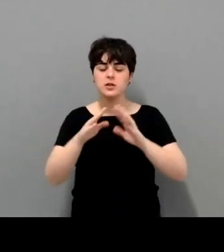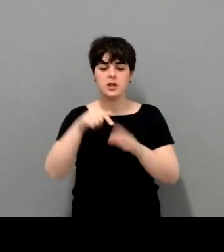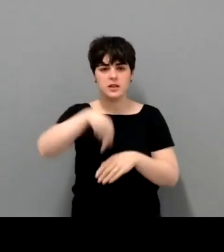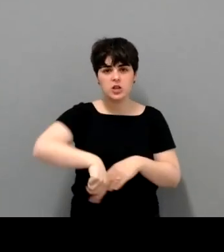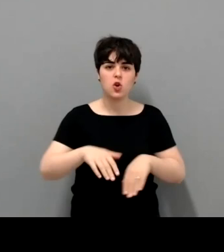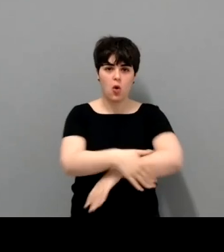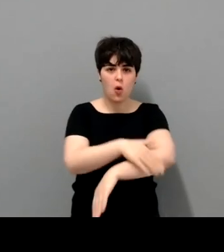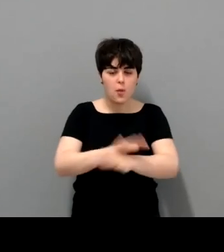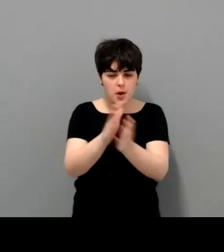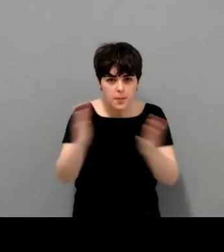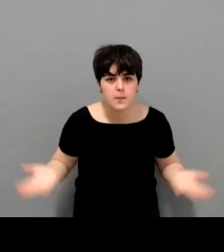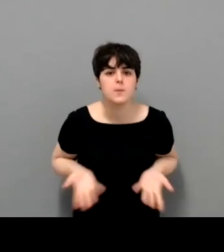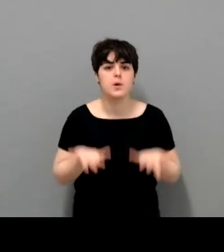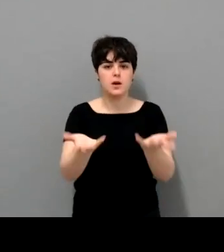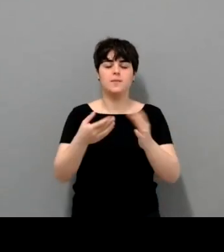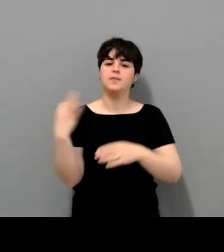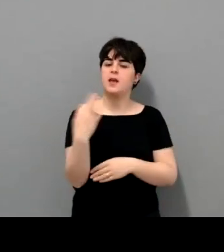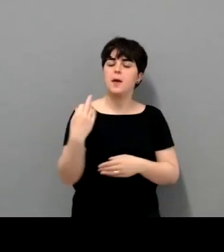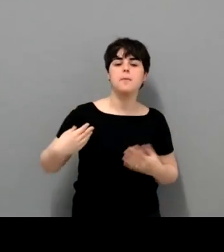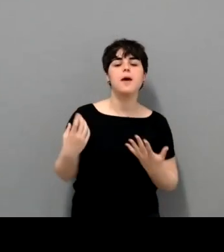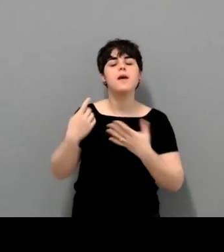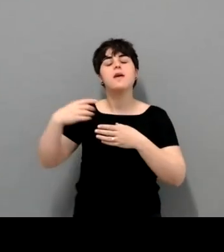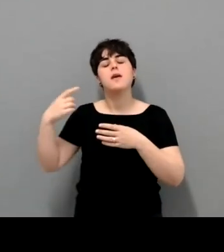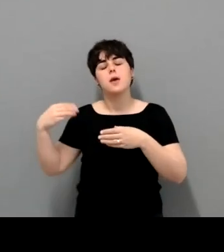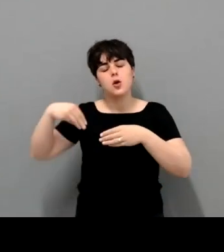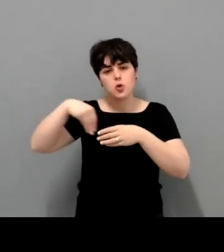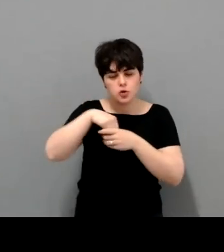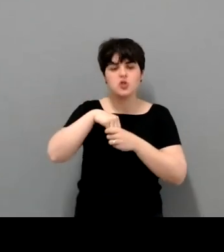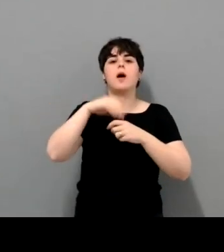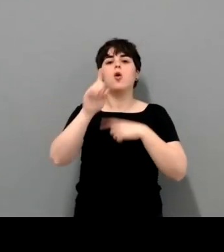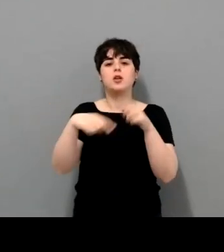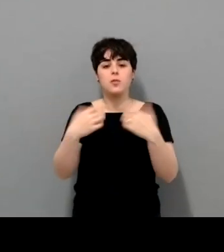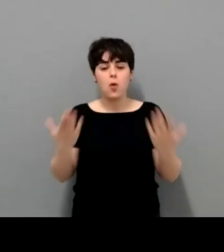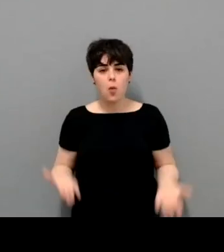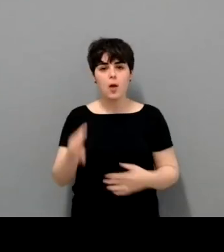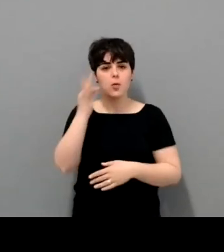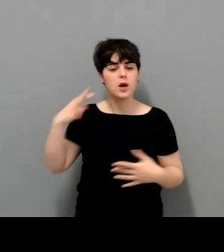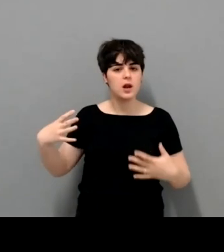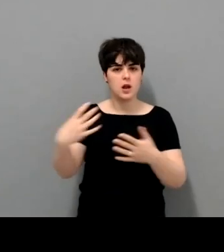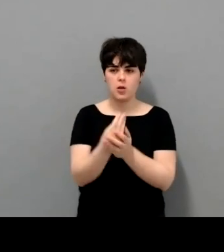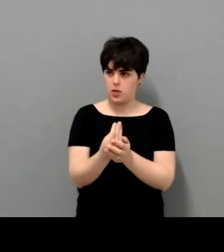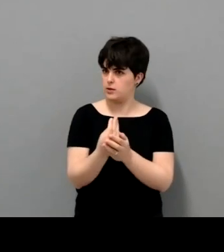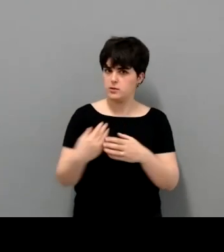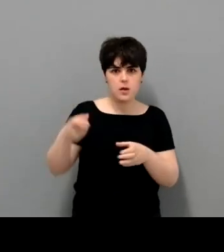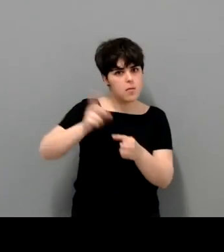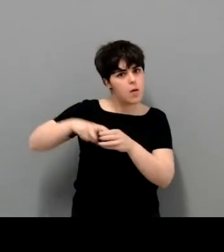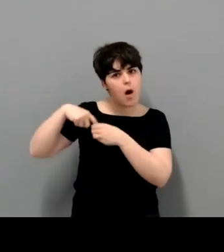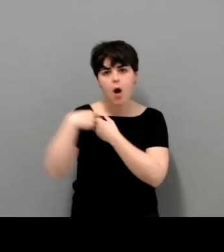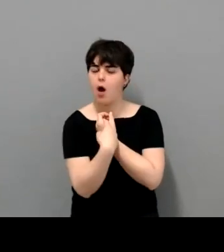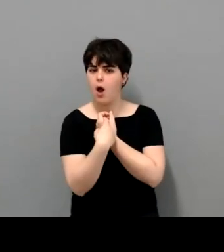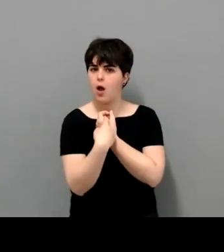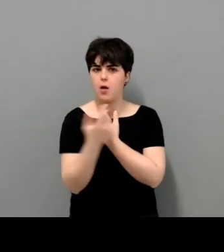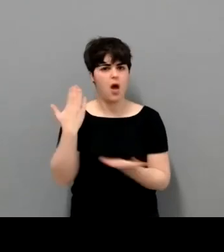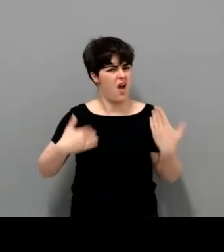gobierno debe ser inclusiva para que estén todas las mujeres sin excepciones. Por eso